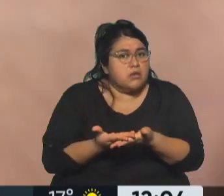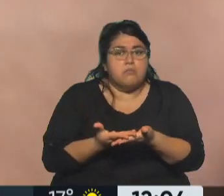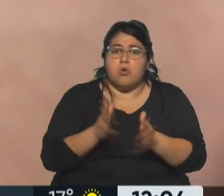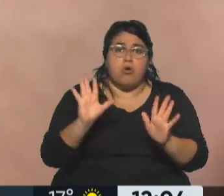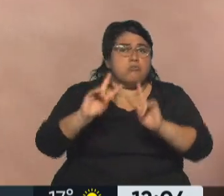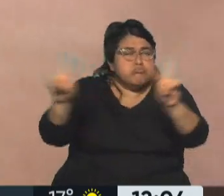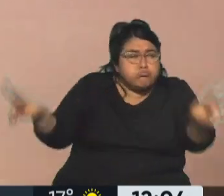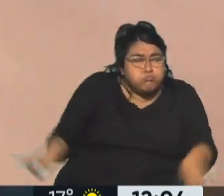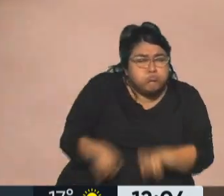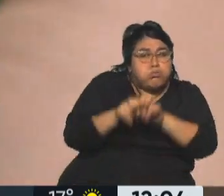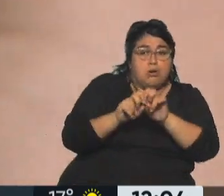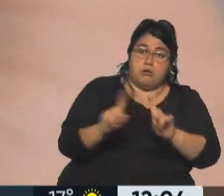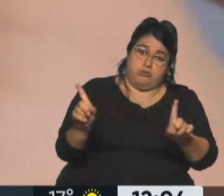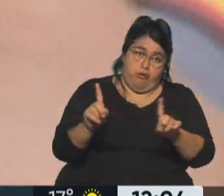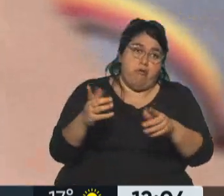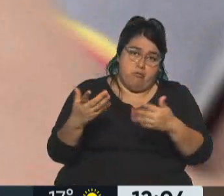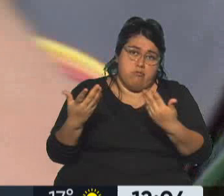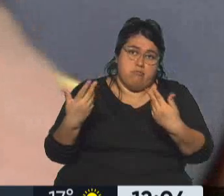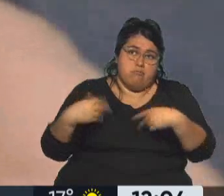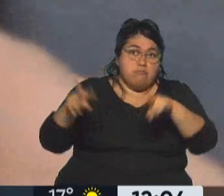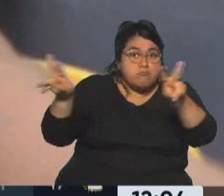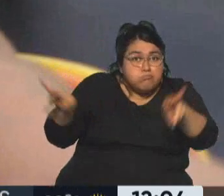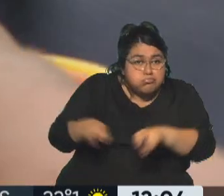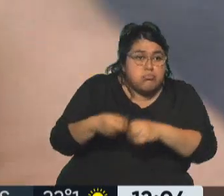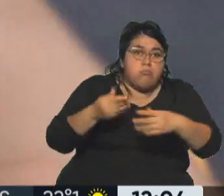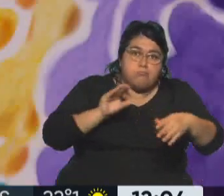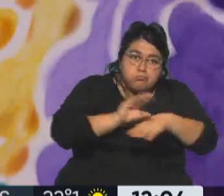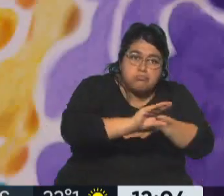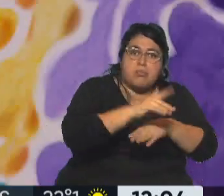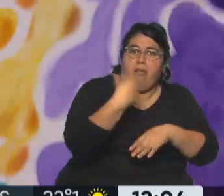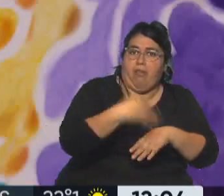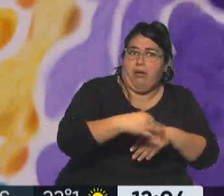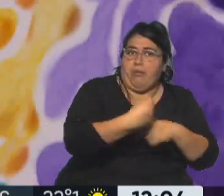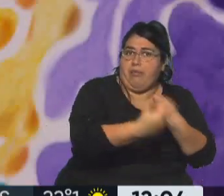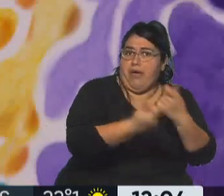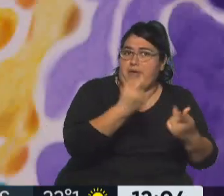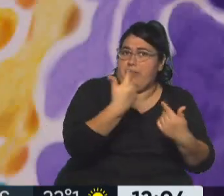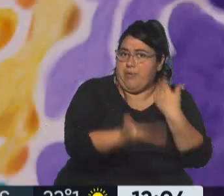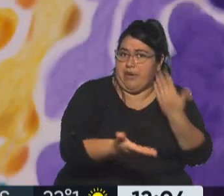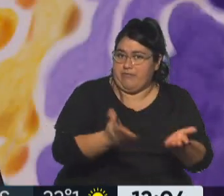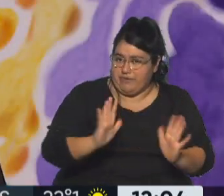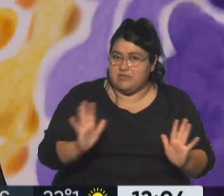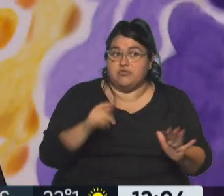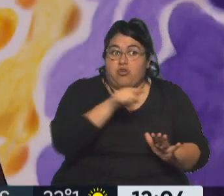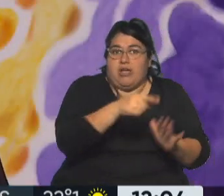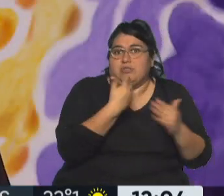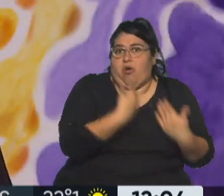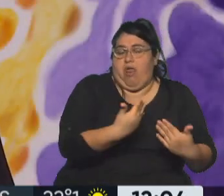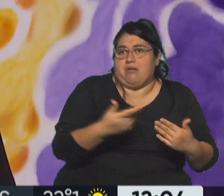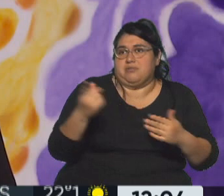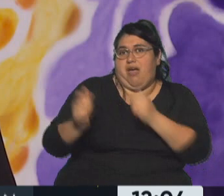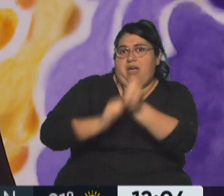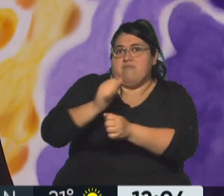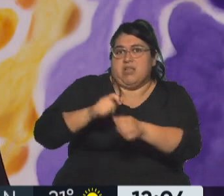ganar un poquito menos y que se comparta con los trabajadores que y trabajadoras que En definitiva son los que le dan la rentabilidad a la empresa También